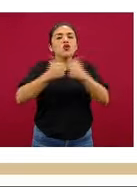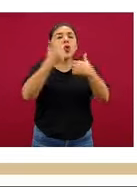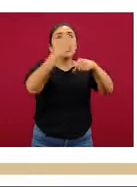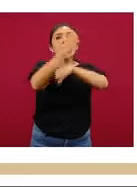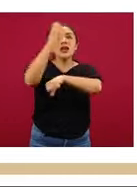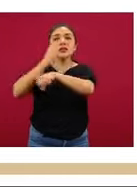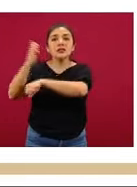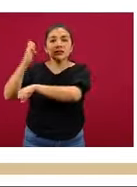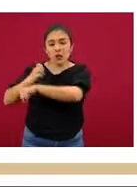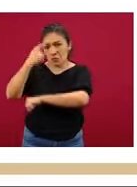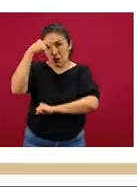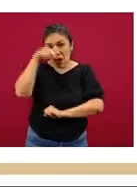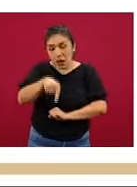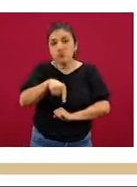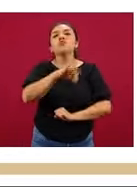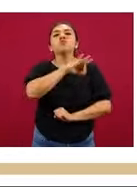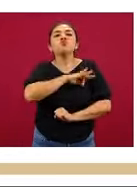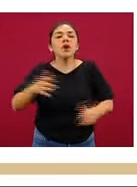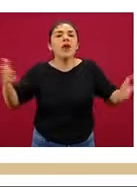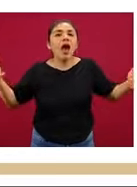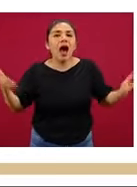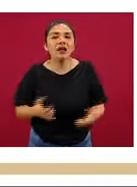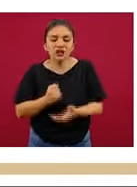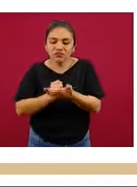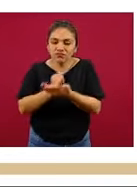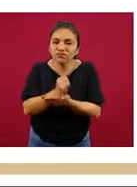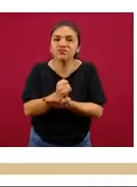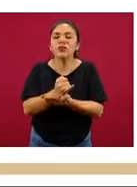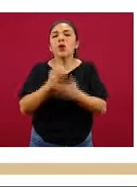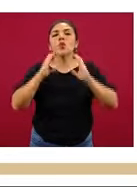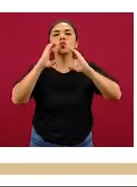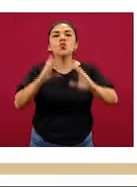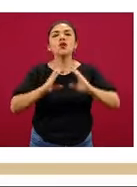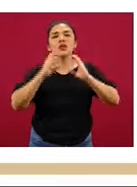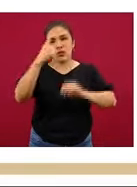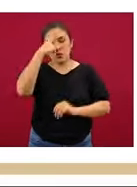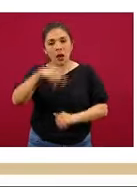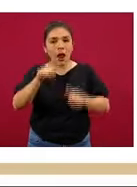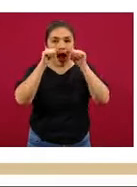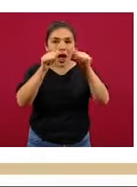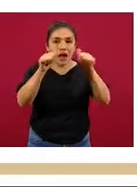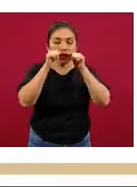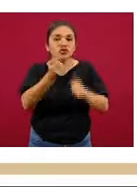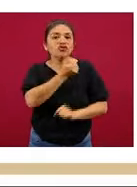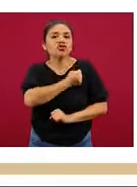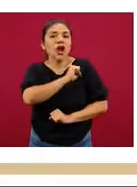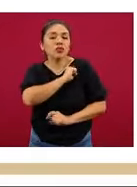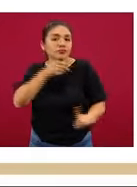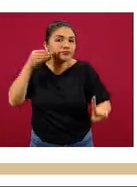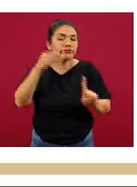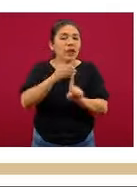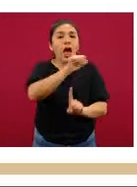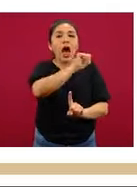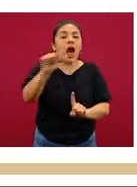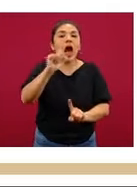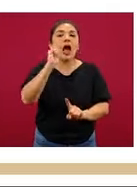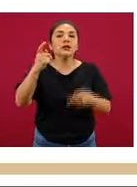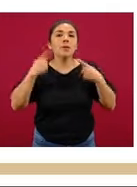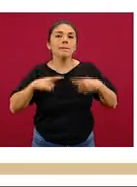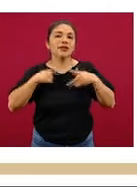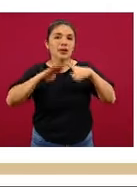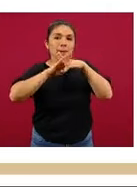qué? Para poder llevar a cabo acciones de prevención, promoción y atención focalizadas a esta población.